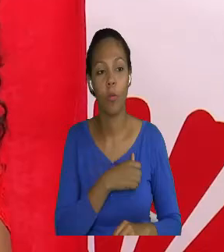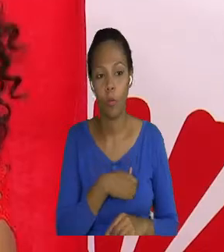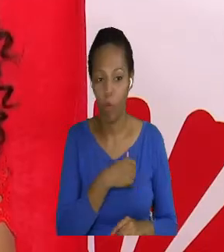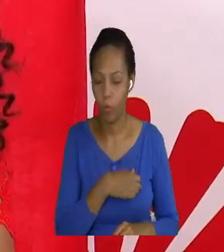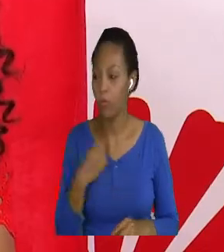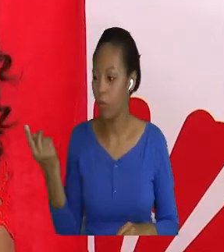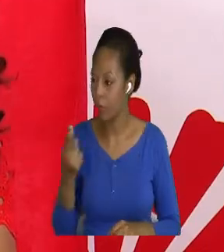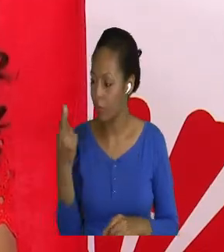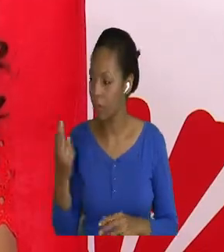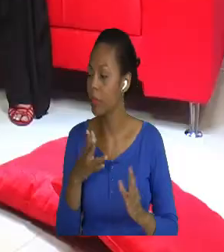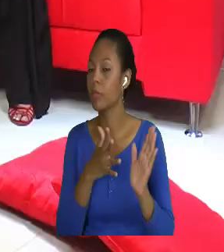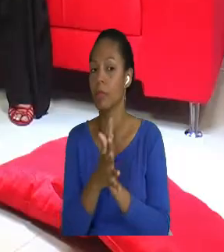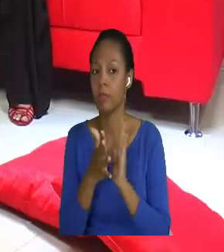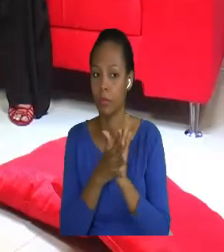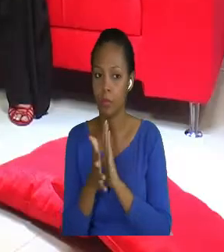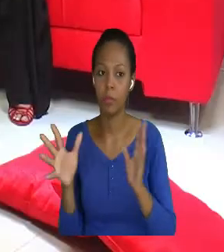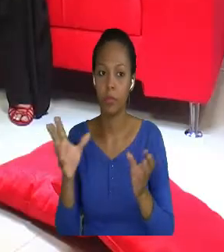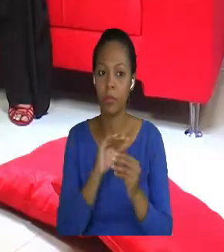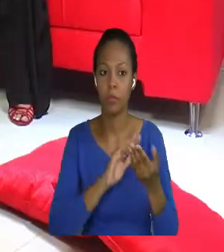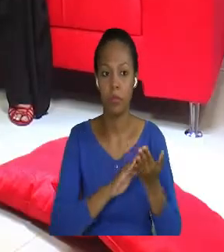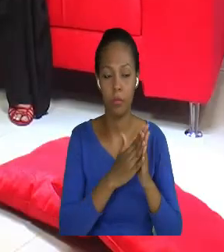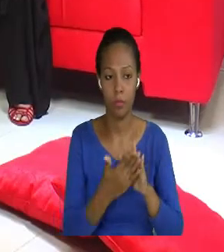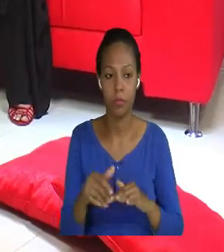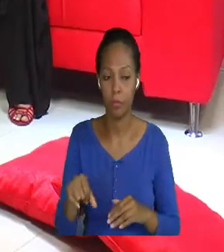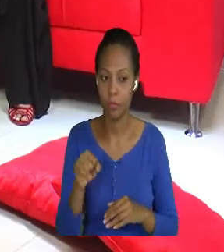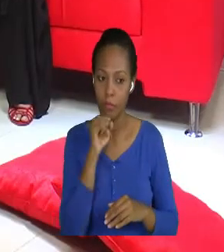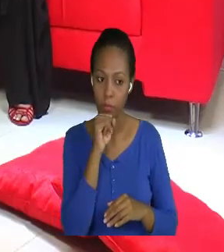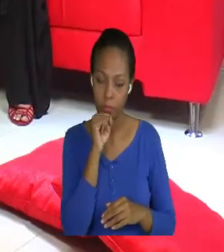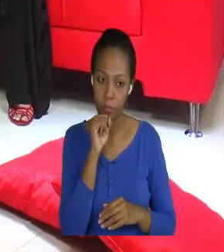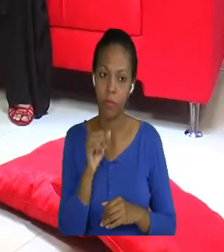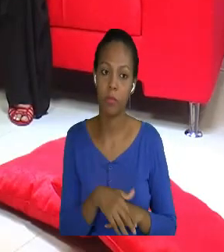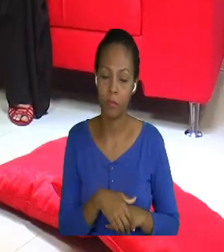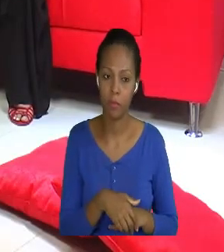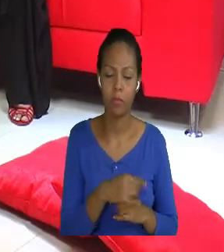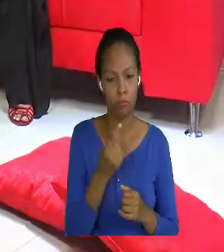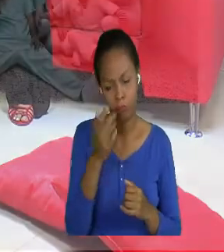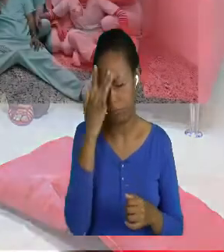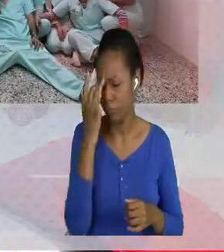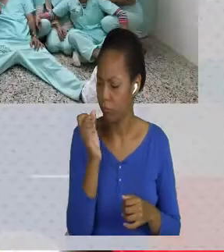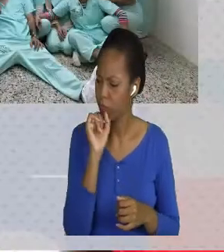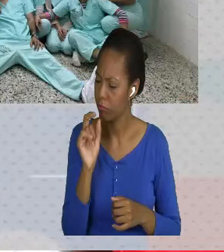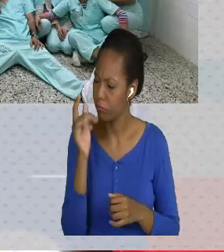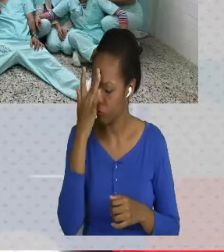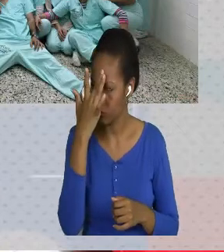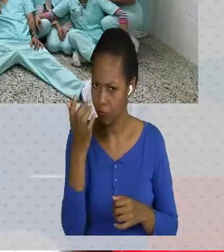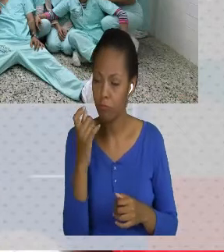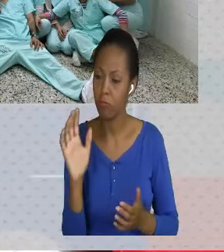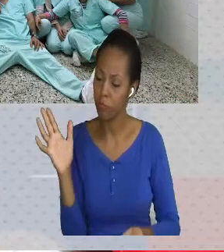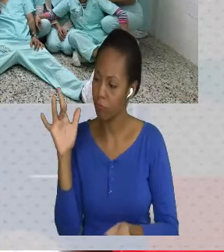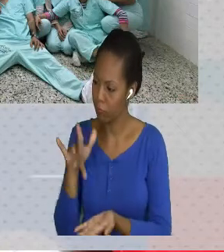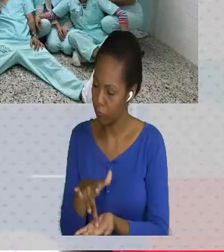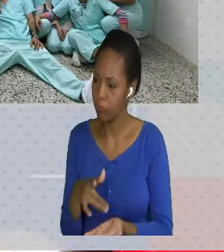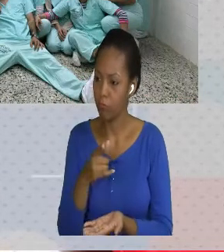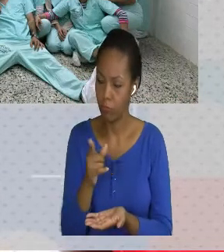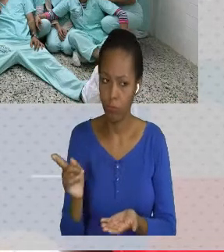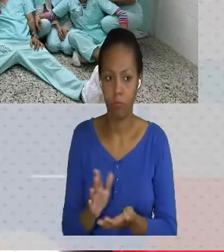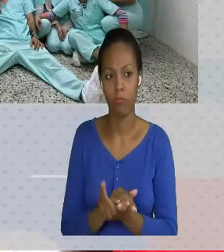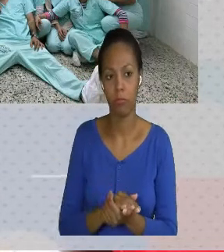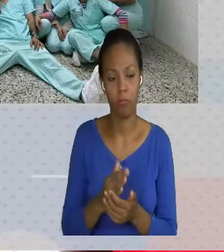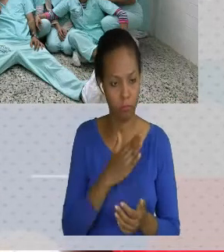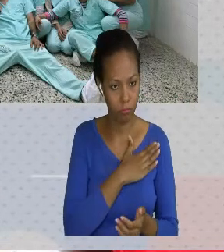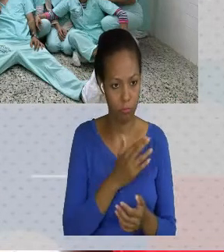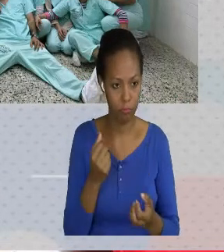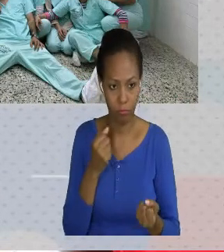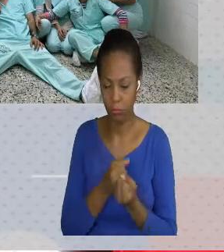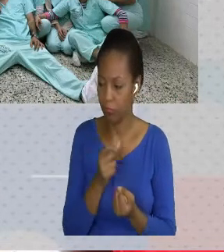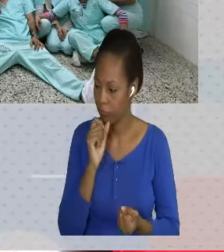hagan la invitación a toda la comunidad de Barranca Bermeja que nos está viendo del por qué acceder a los servicios de ustedes, además que es algo que ustedes,